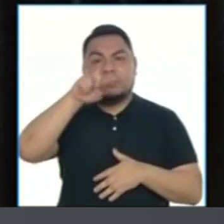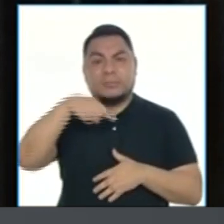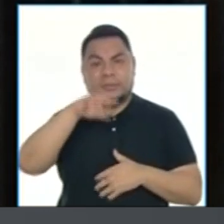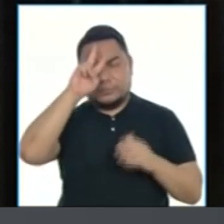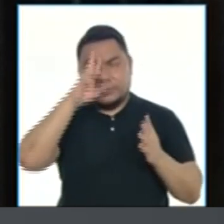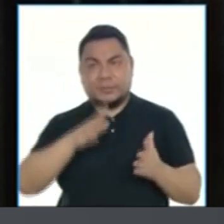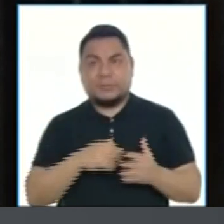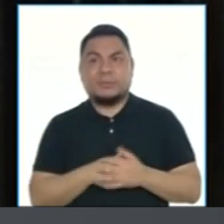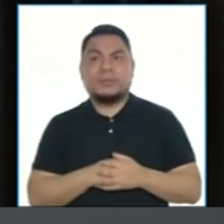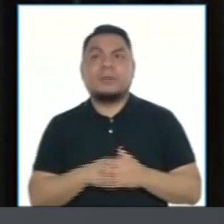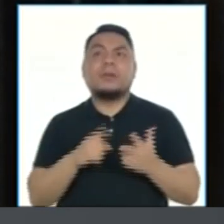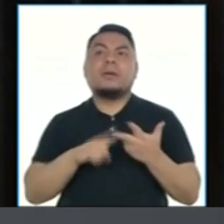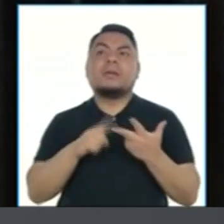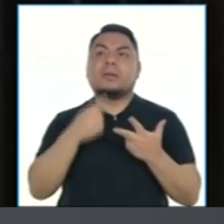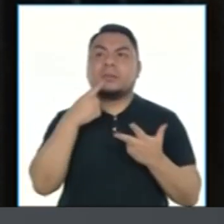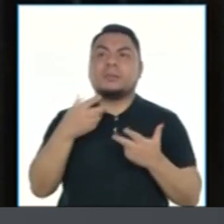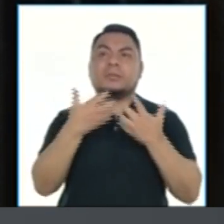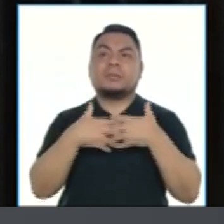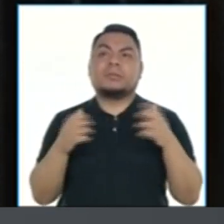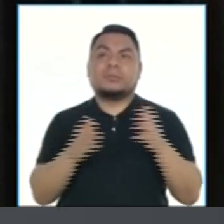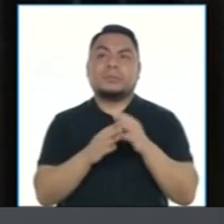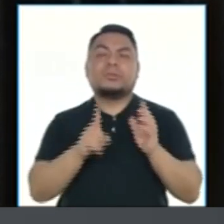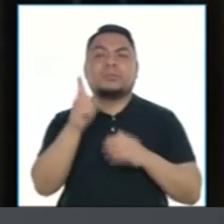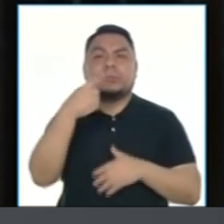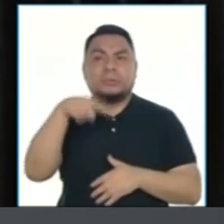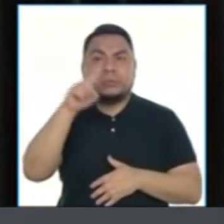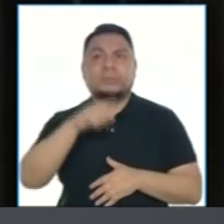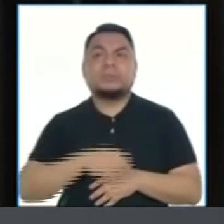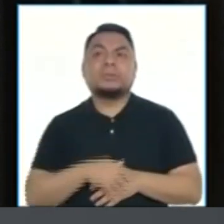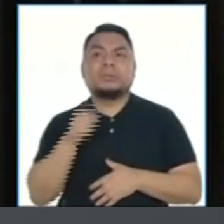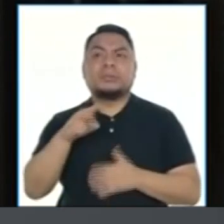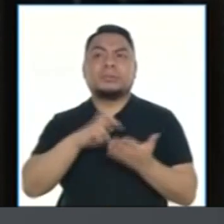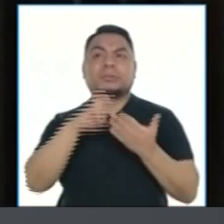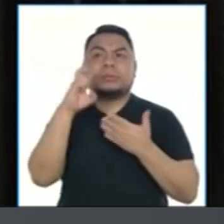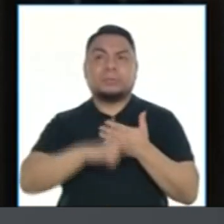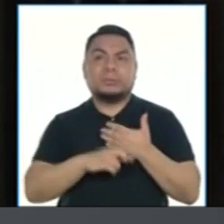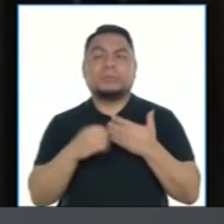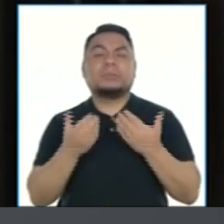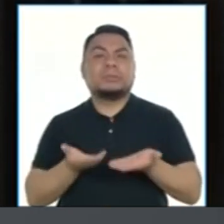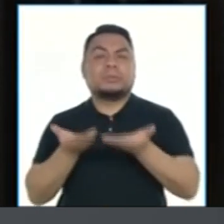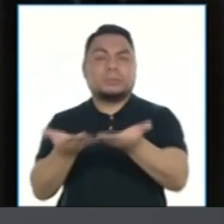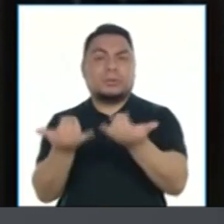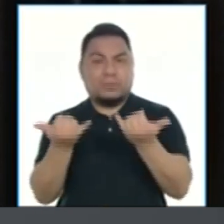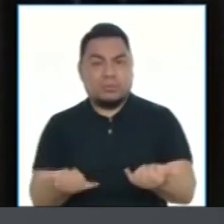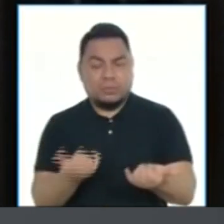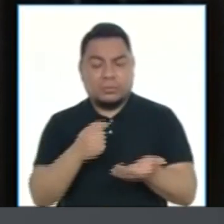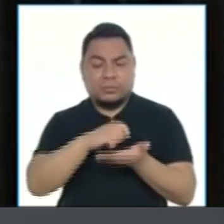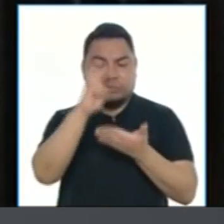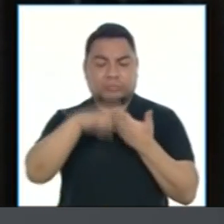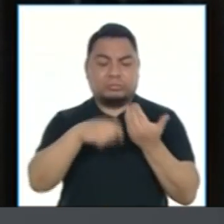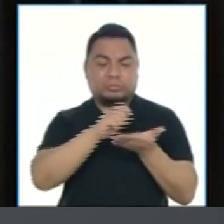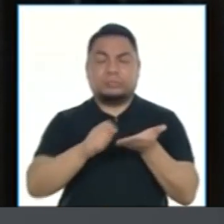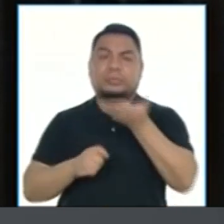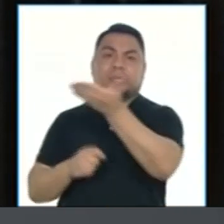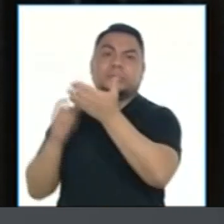peruanos. Y en el caso de las MIPES, a más de 1 millón de MIPES. Este proyecto de ley lo vamos a enviar hoy. Vamos a